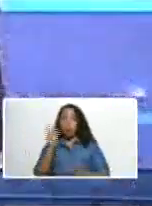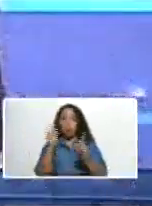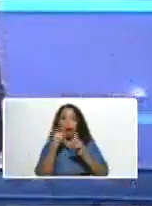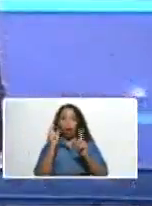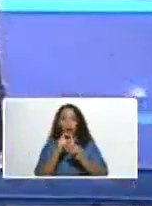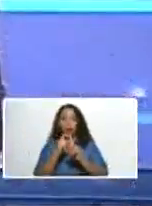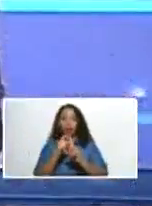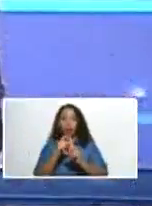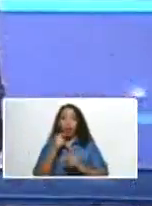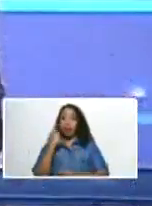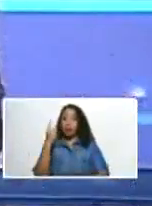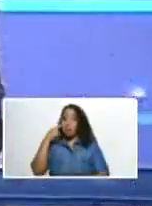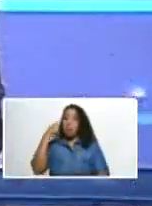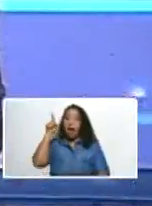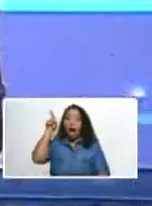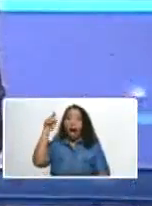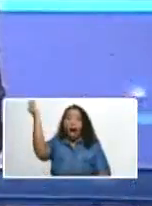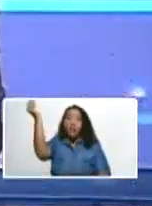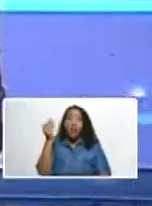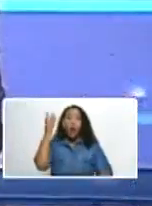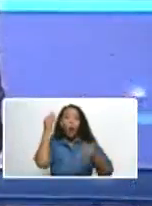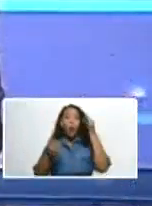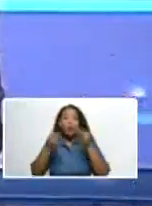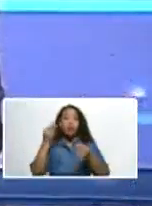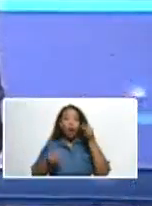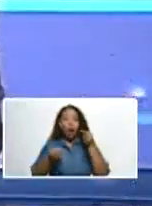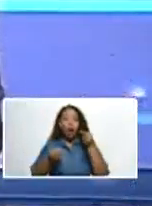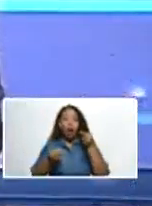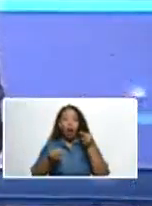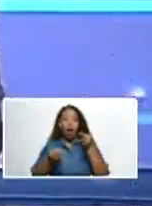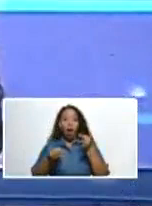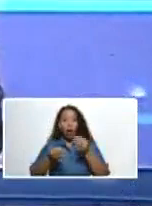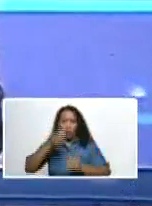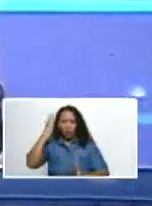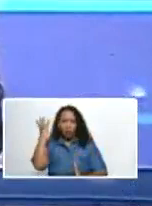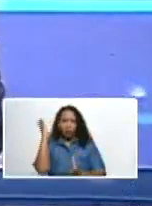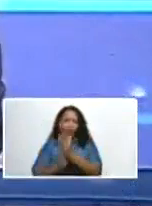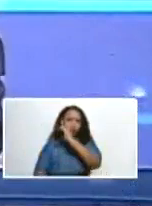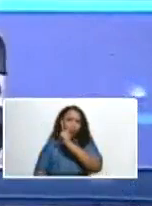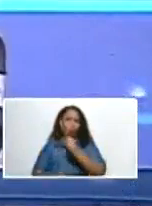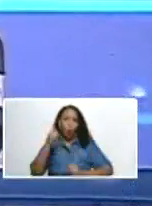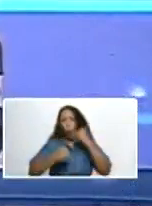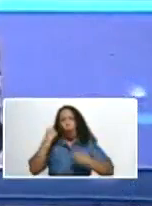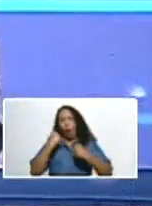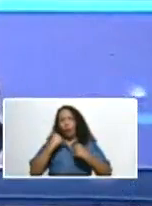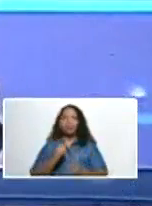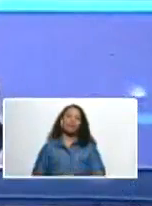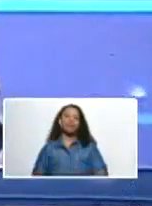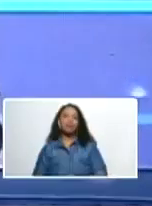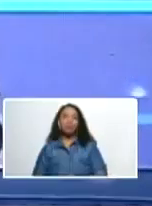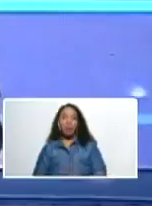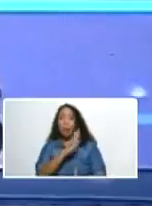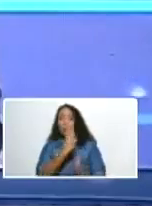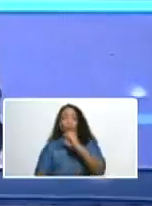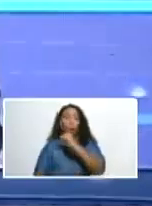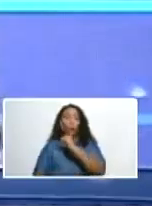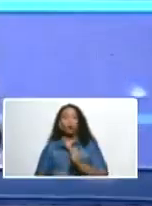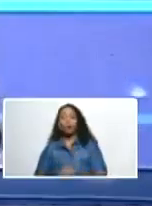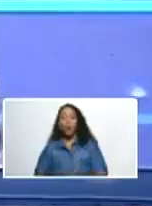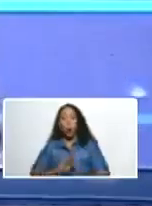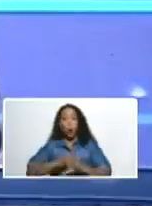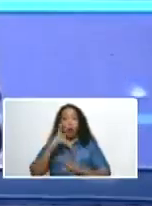Cuando le decían, ahí viene la judicial, patica pa' que te tengo, ¿ves? A correr se ha dicho, pues la